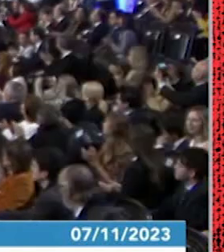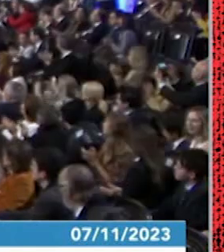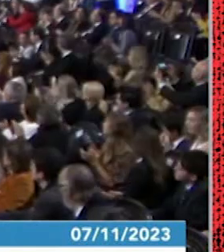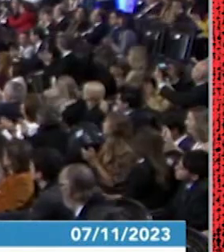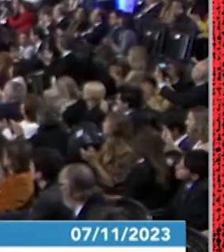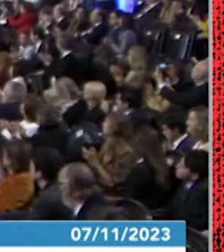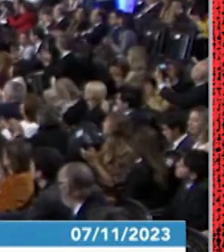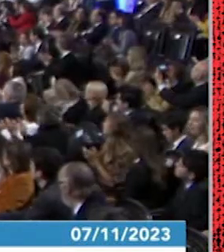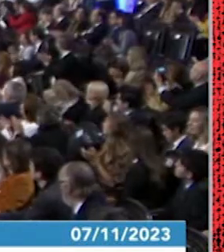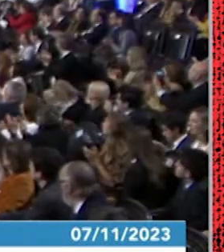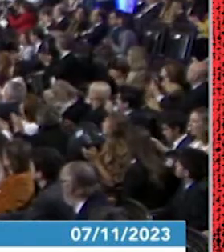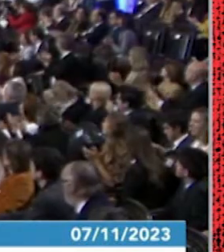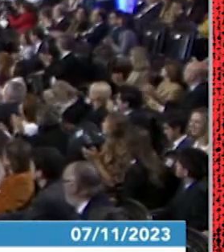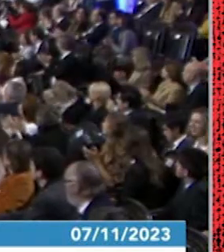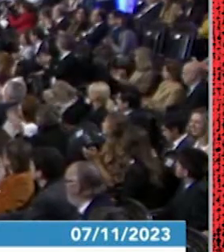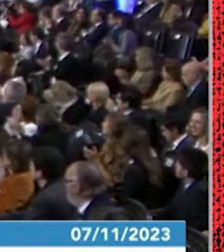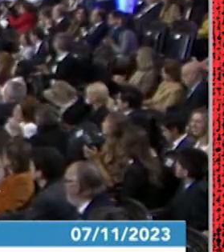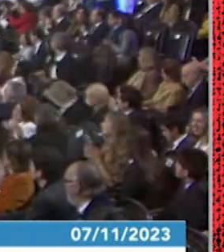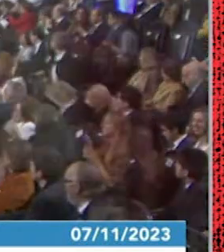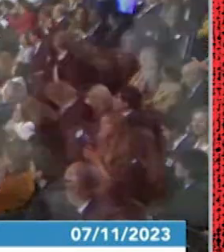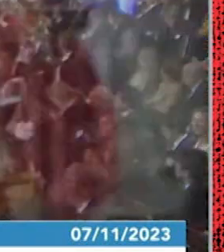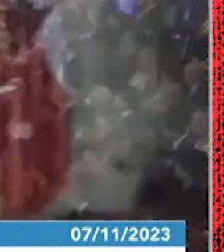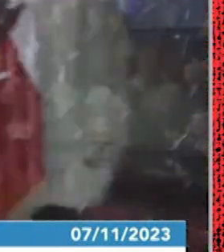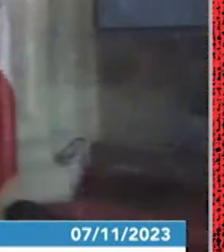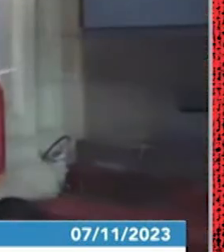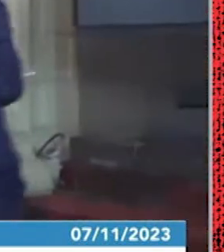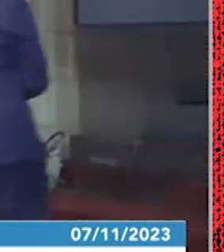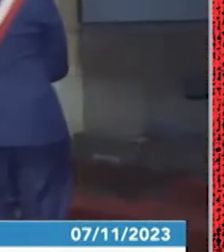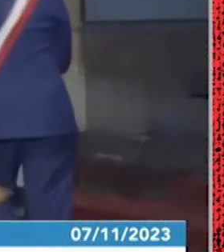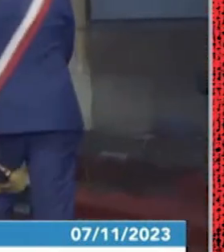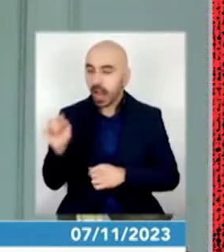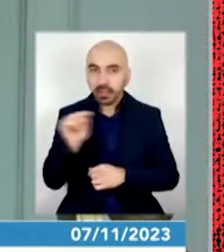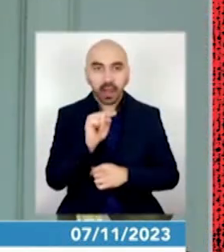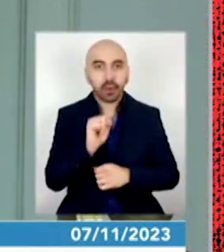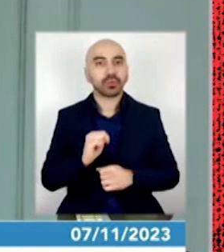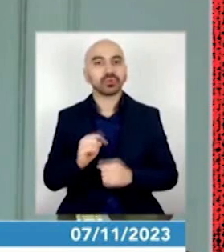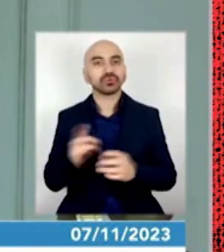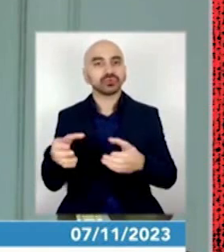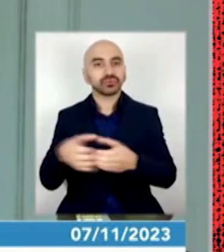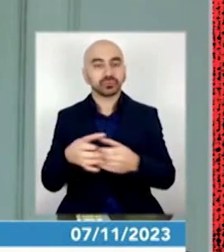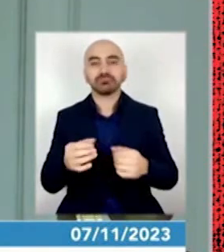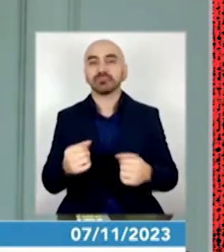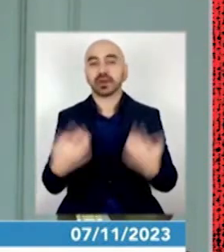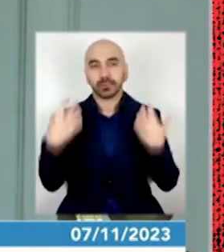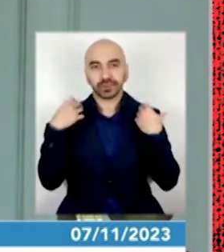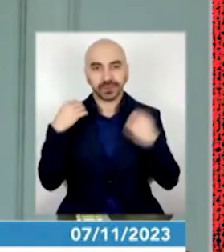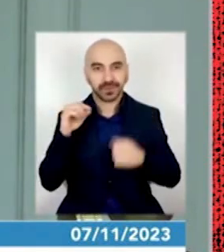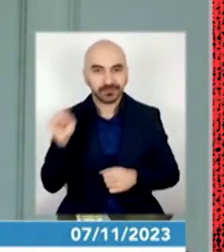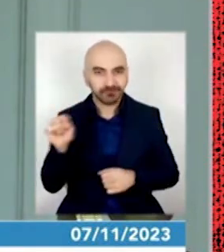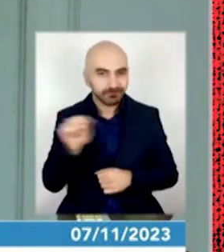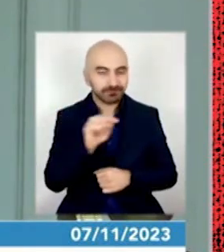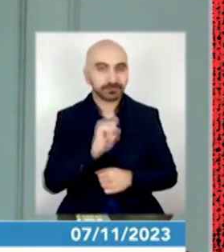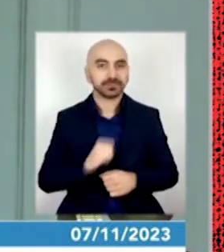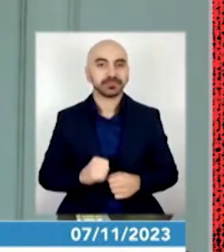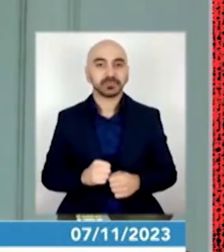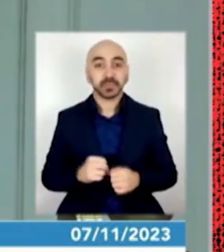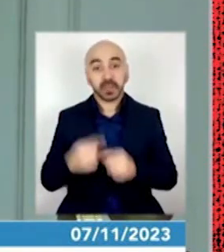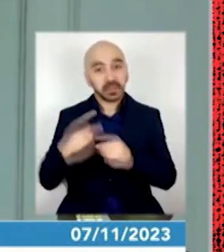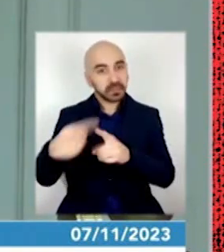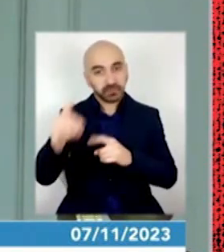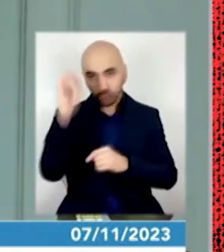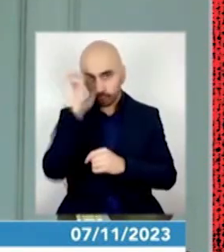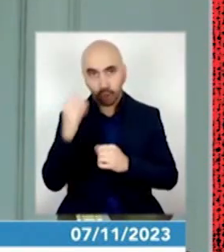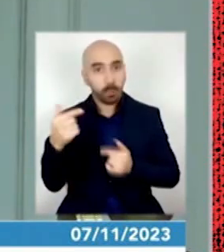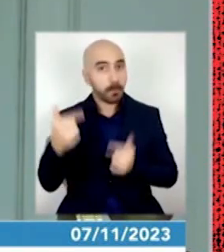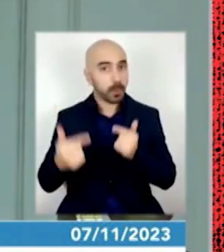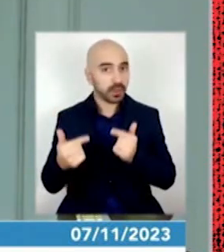Verdaderos chilenos honrados y pacíficos. O sea, que es como cuando hablan de patriota, esa palabra que se la han capturado algunos, el sentido de